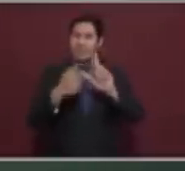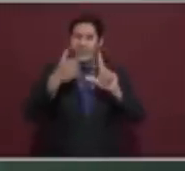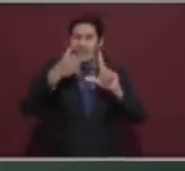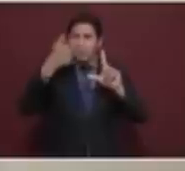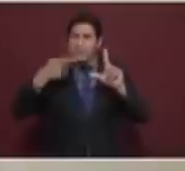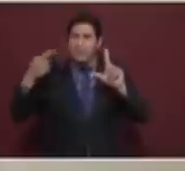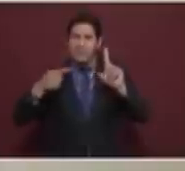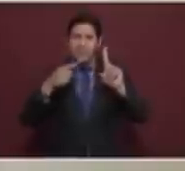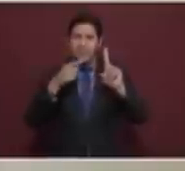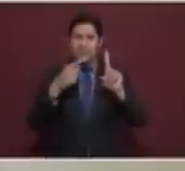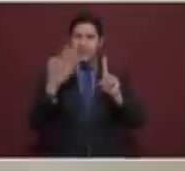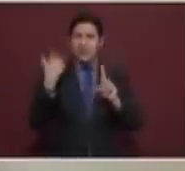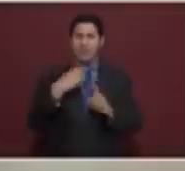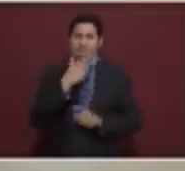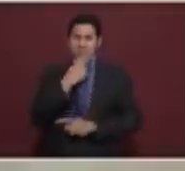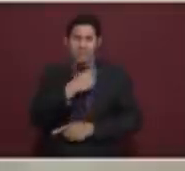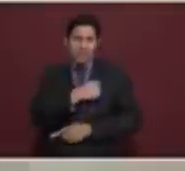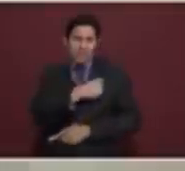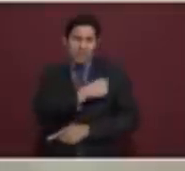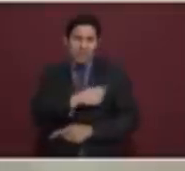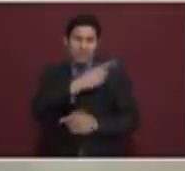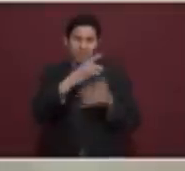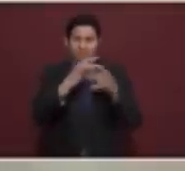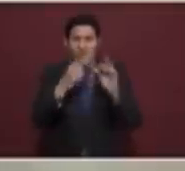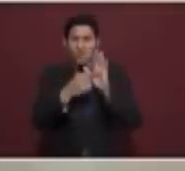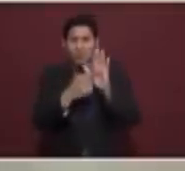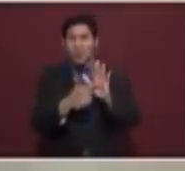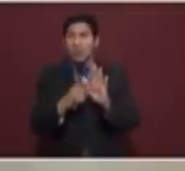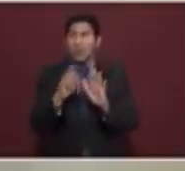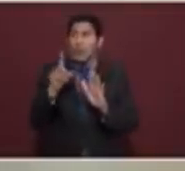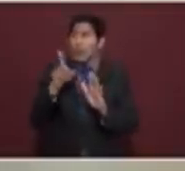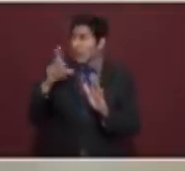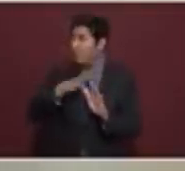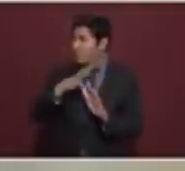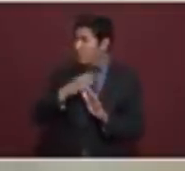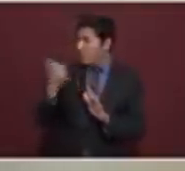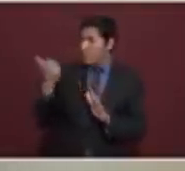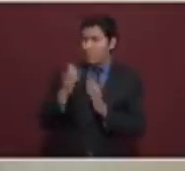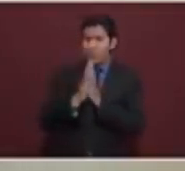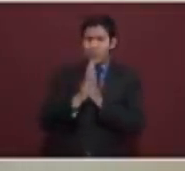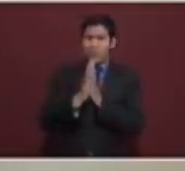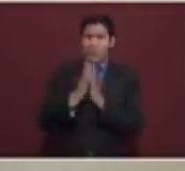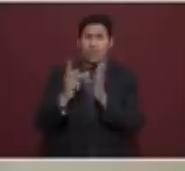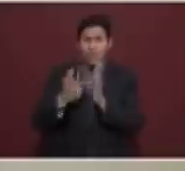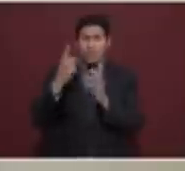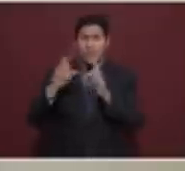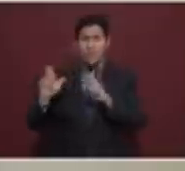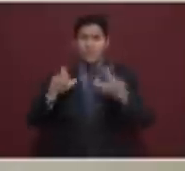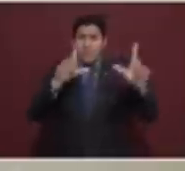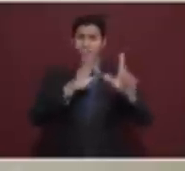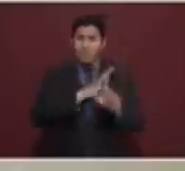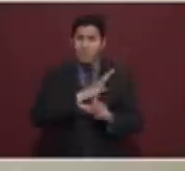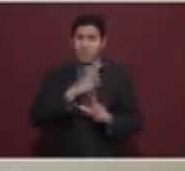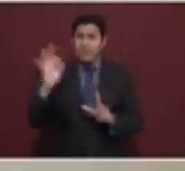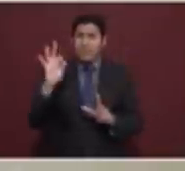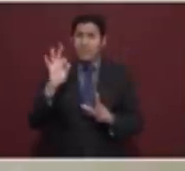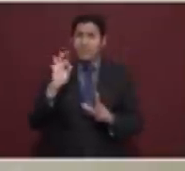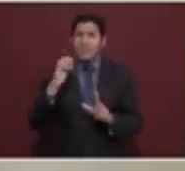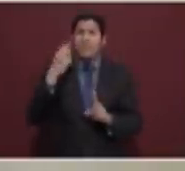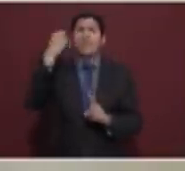mi general y si la tienen ahí a la mano la repetimos para que vean que